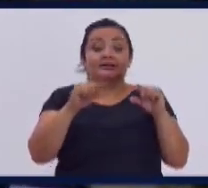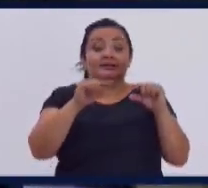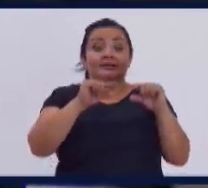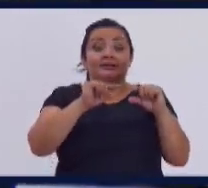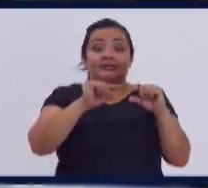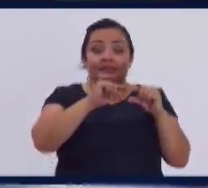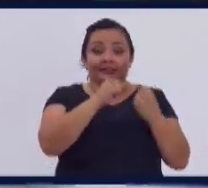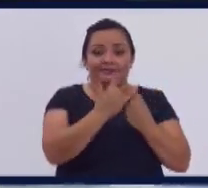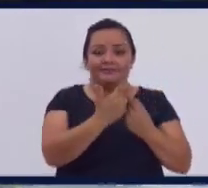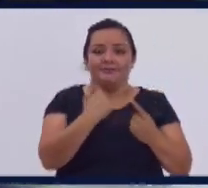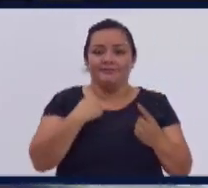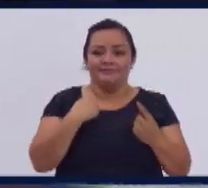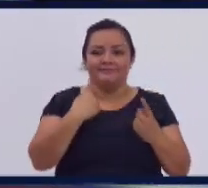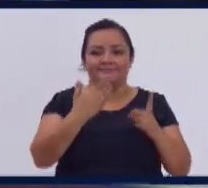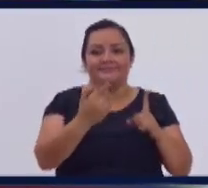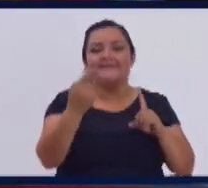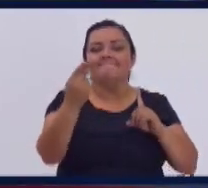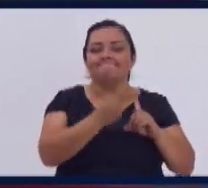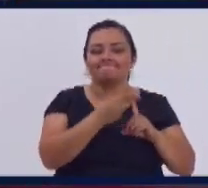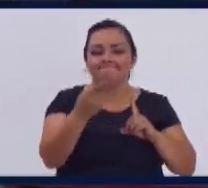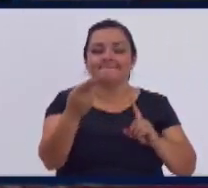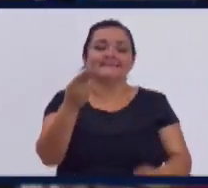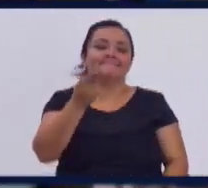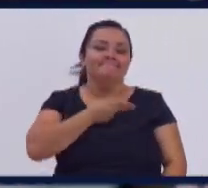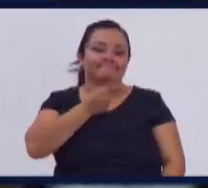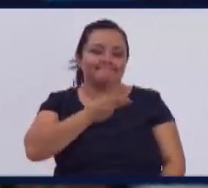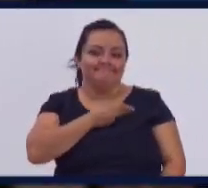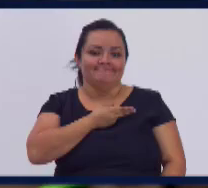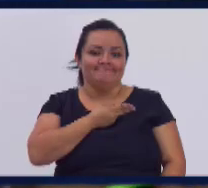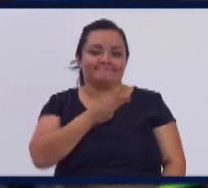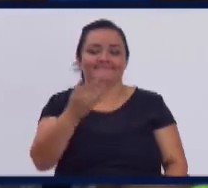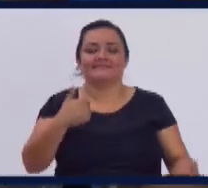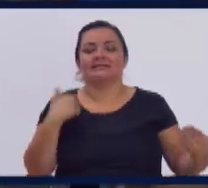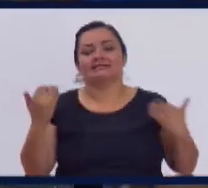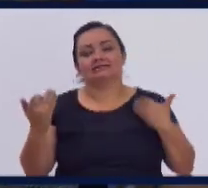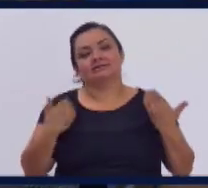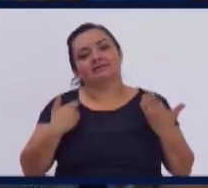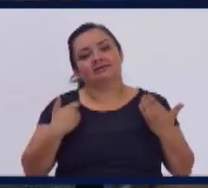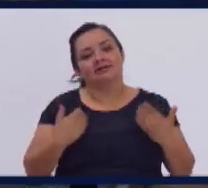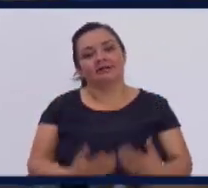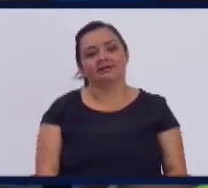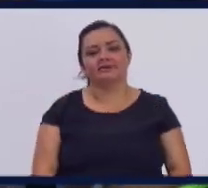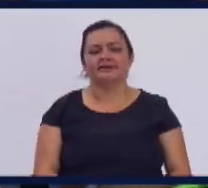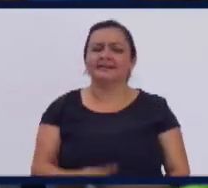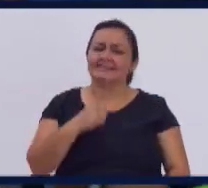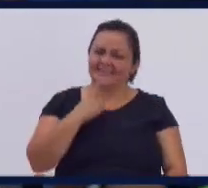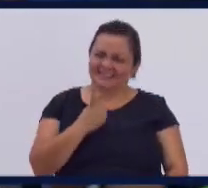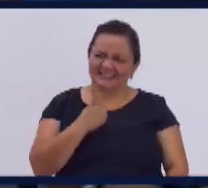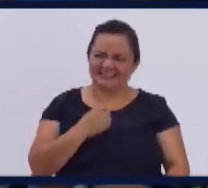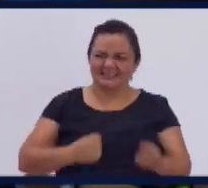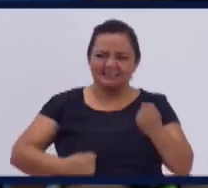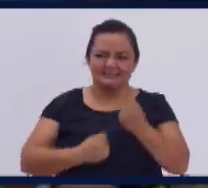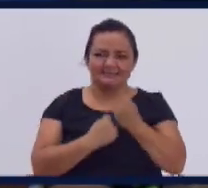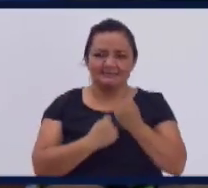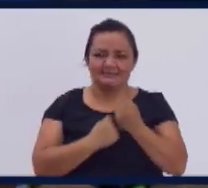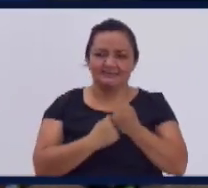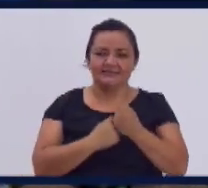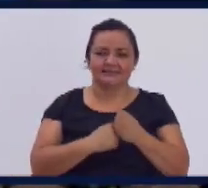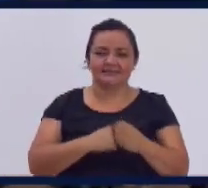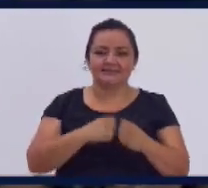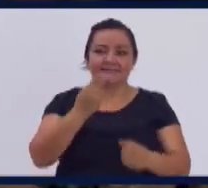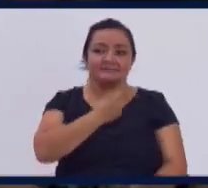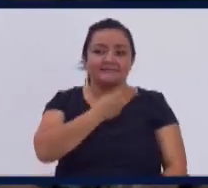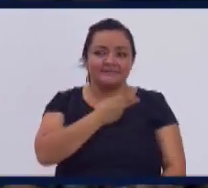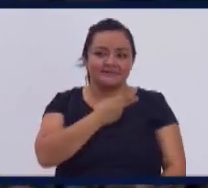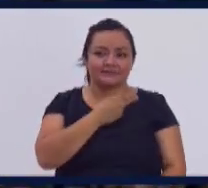en nuestra contra se llama pecado. ¿Cómo se llama el complot? Pecado. ¿Y quiénes colaboran en este pecado?